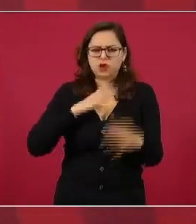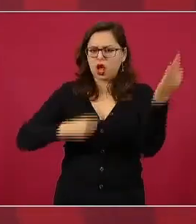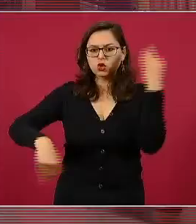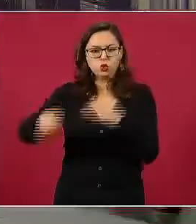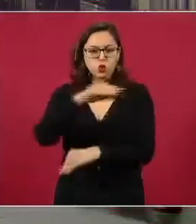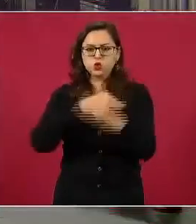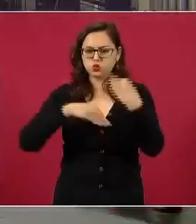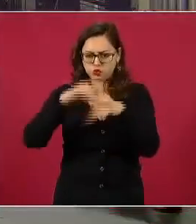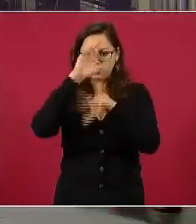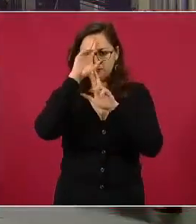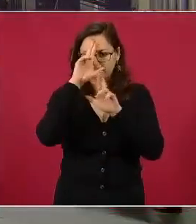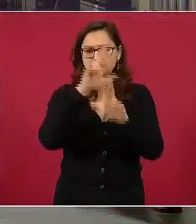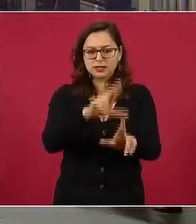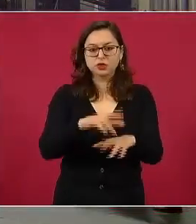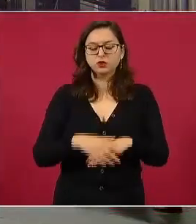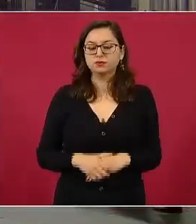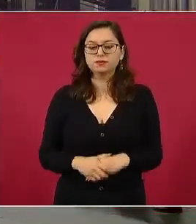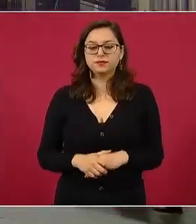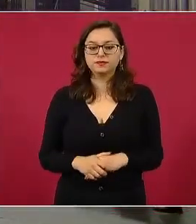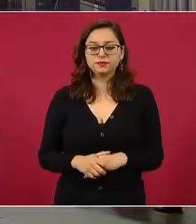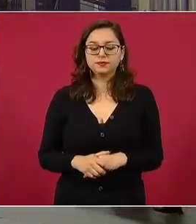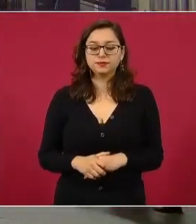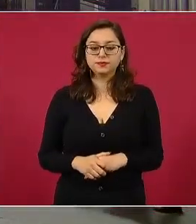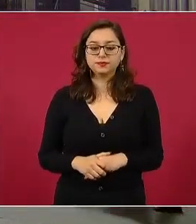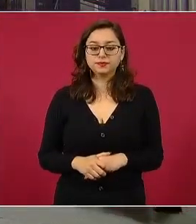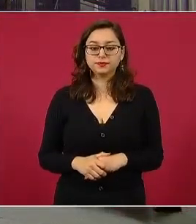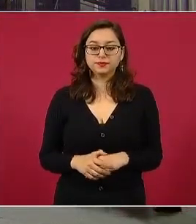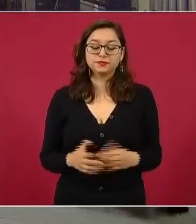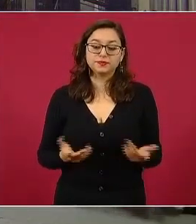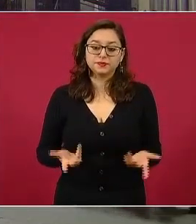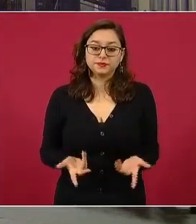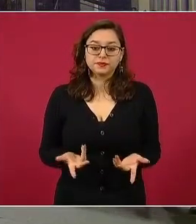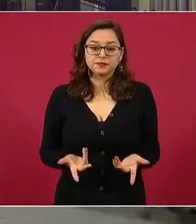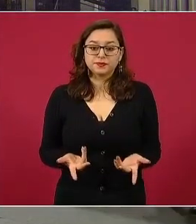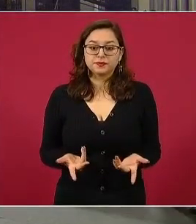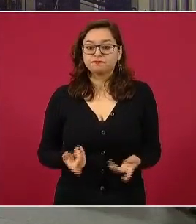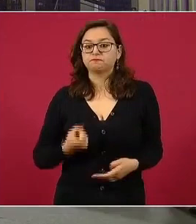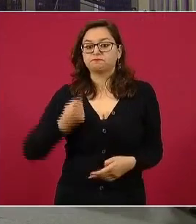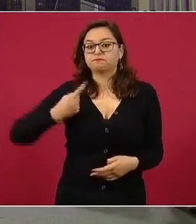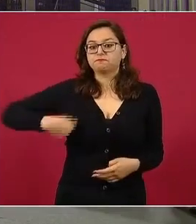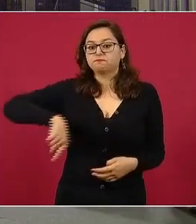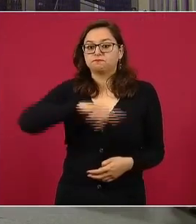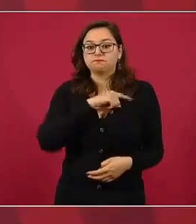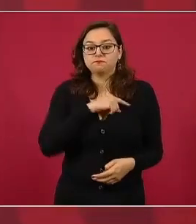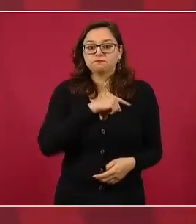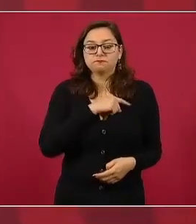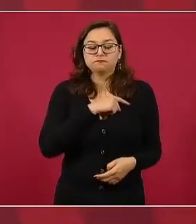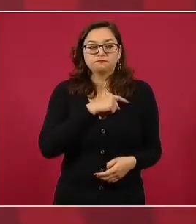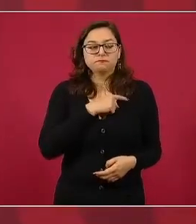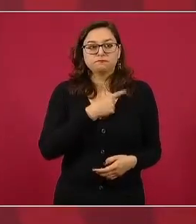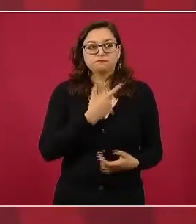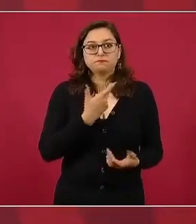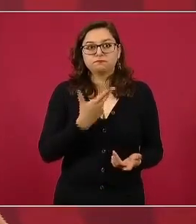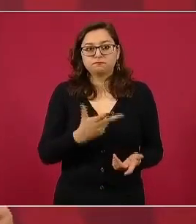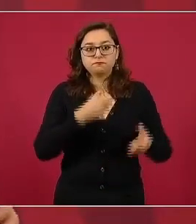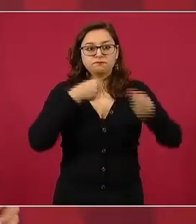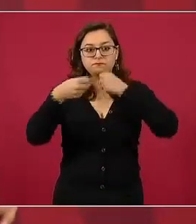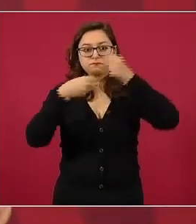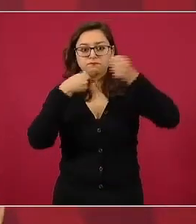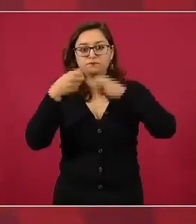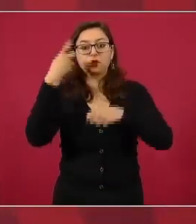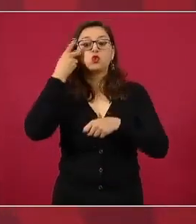No vamos a decirle a ningún dueño de medio de comunicación.